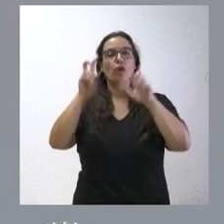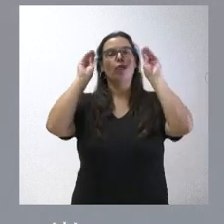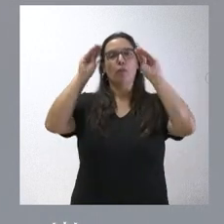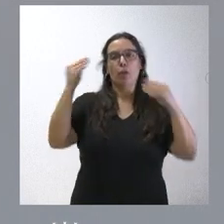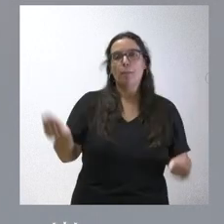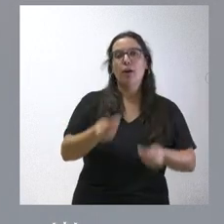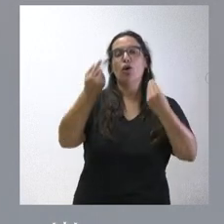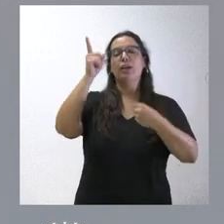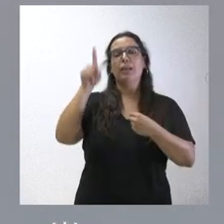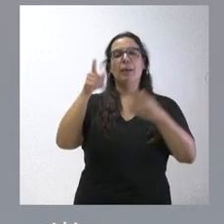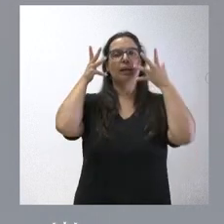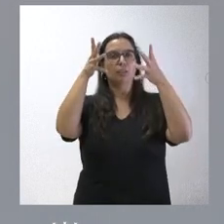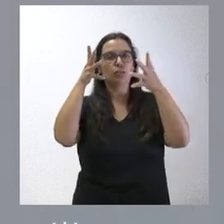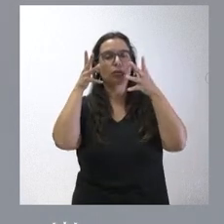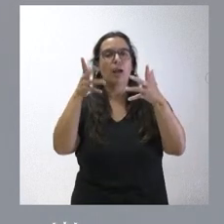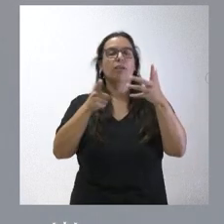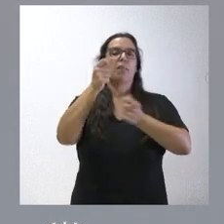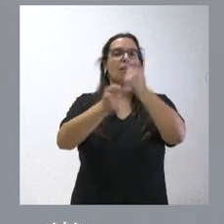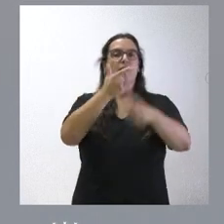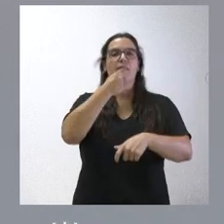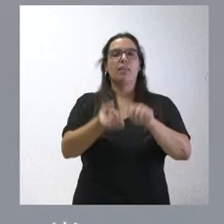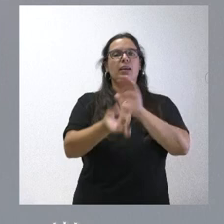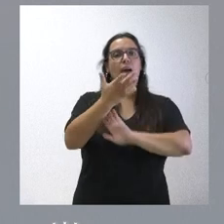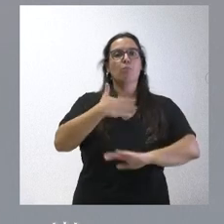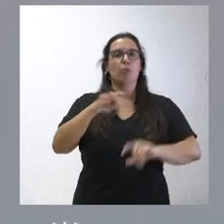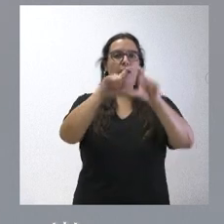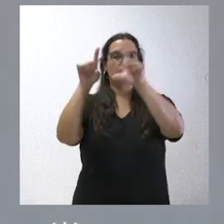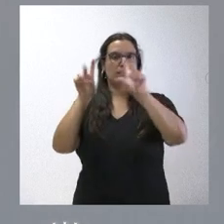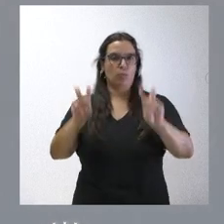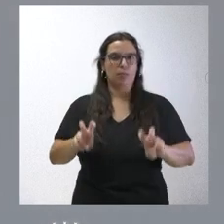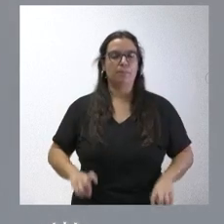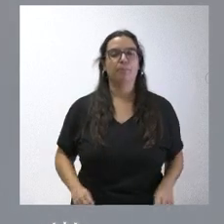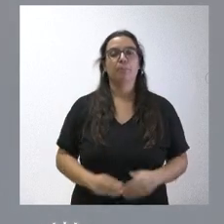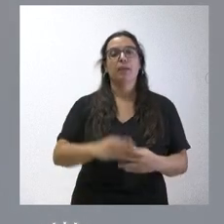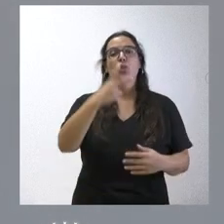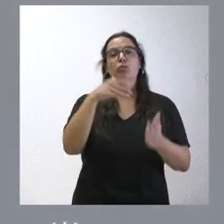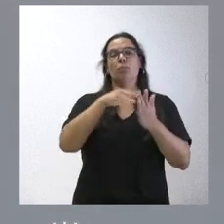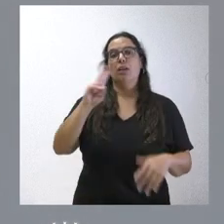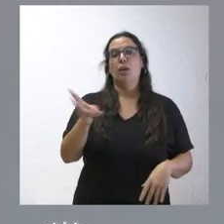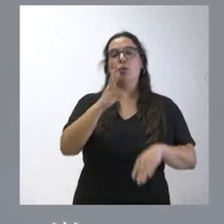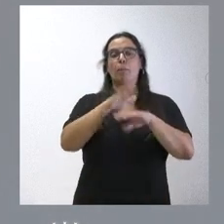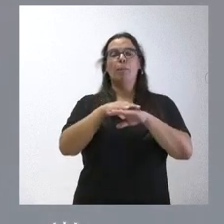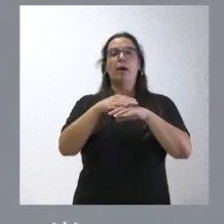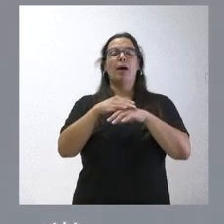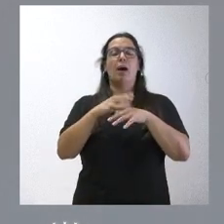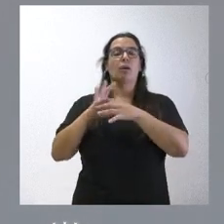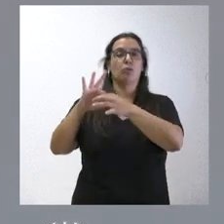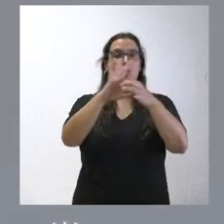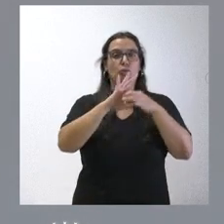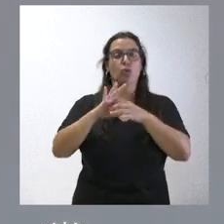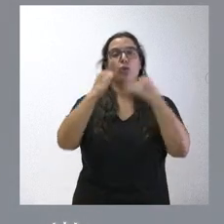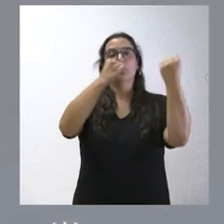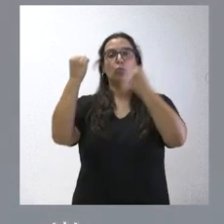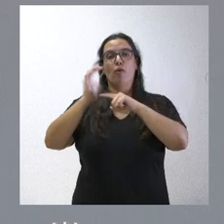de asesoramiento y facilitar la creación de nuevas empresas 200.000 euros para el consorcio de la institución